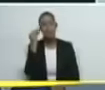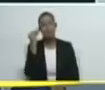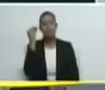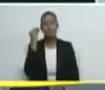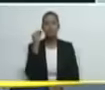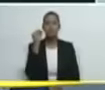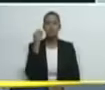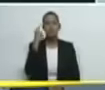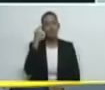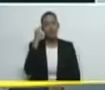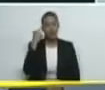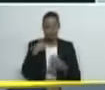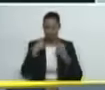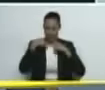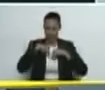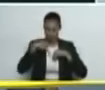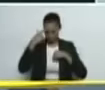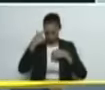inspiración